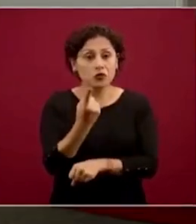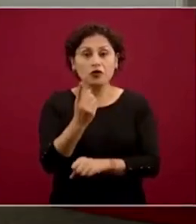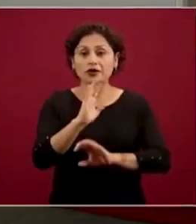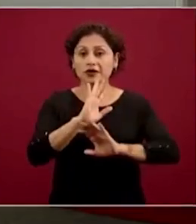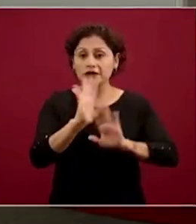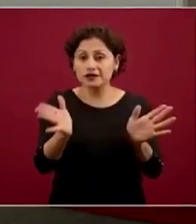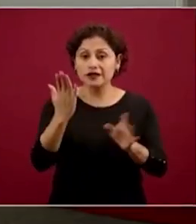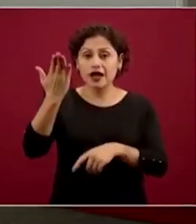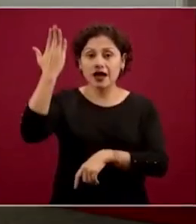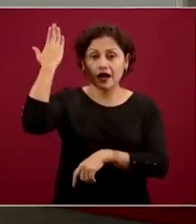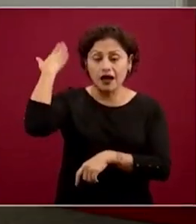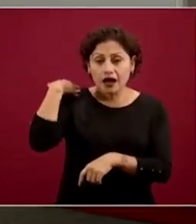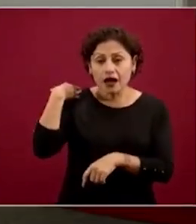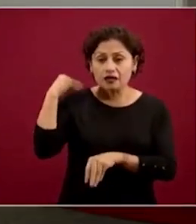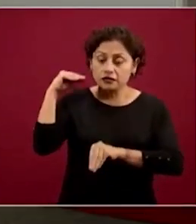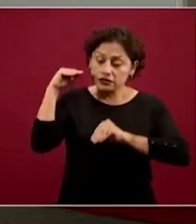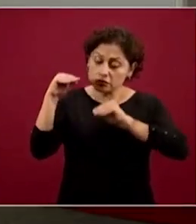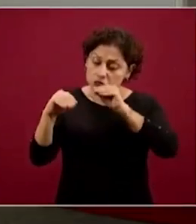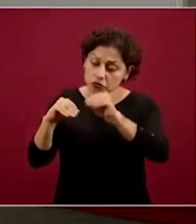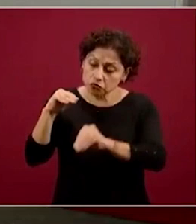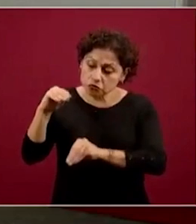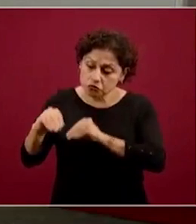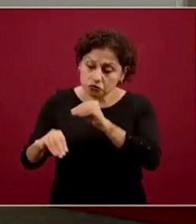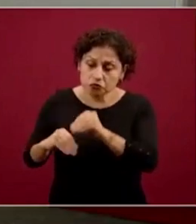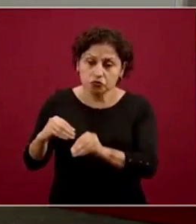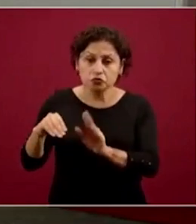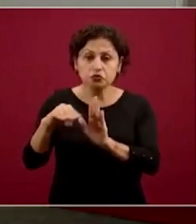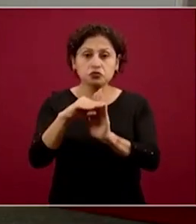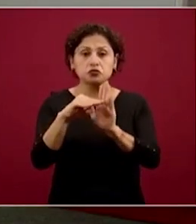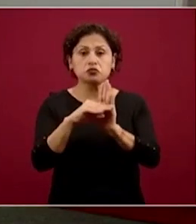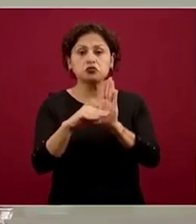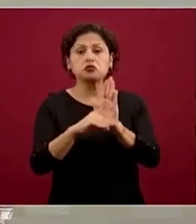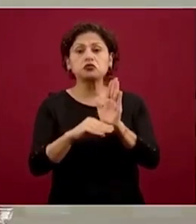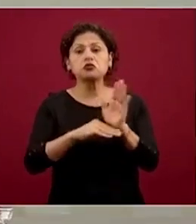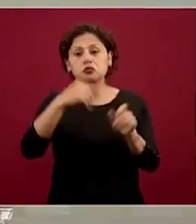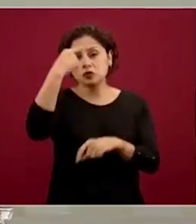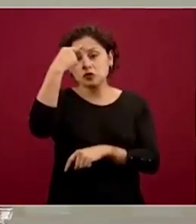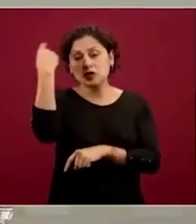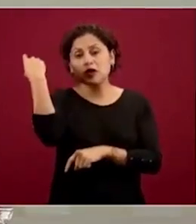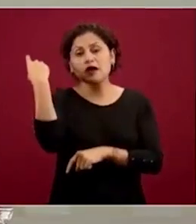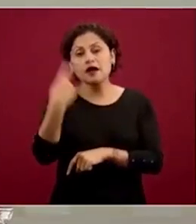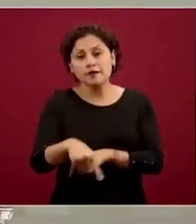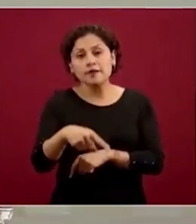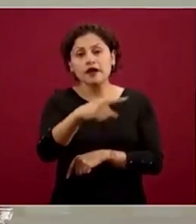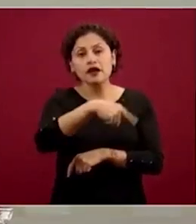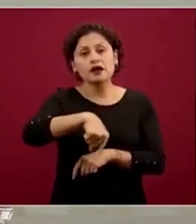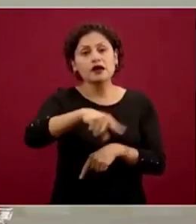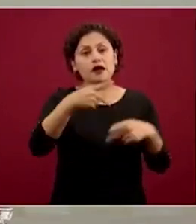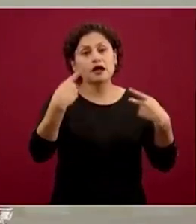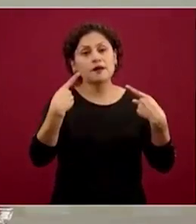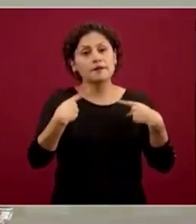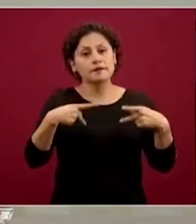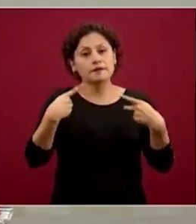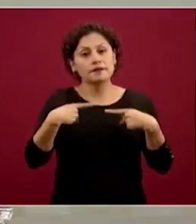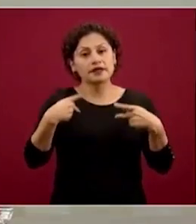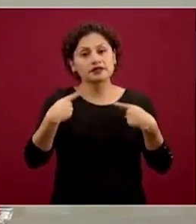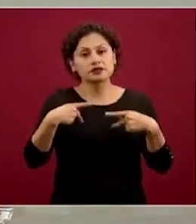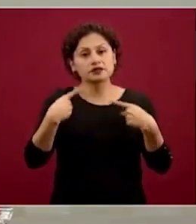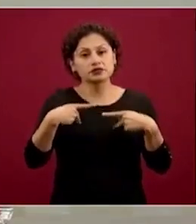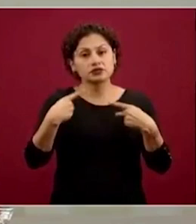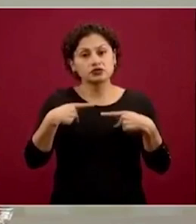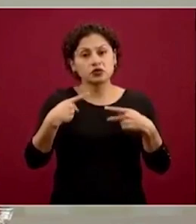diseñadas para que el sujeto de la intervención no fueran las personas,